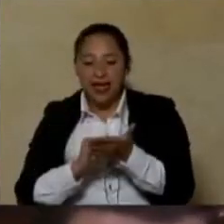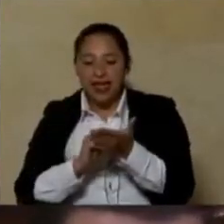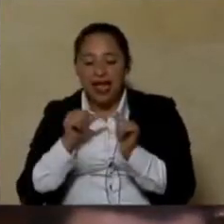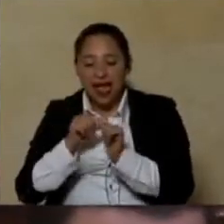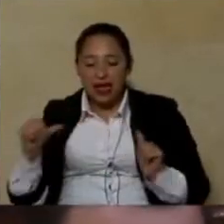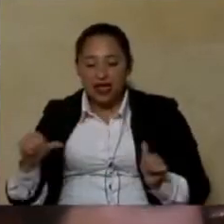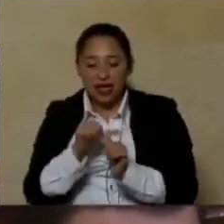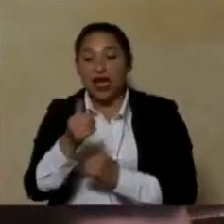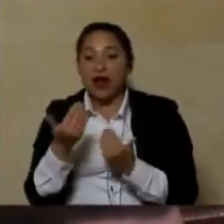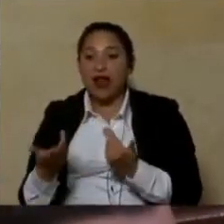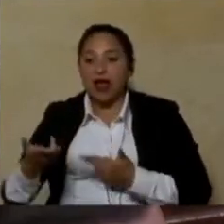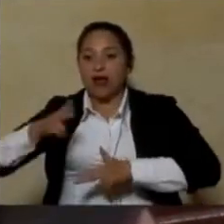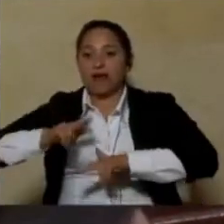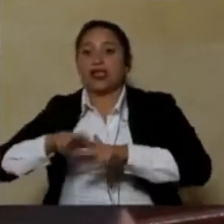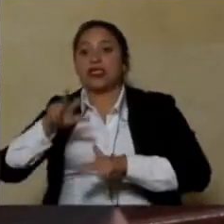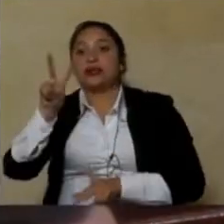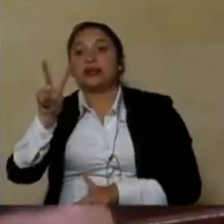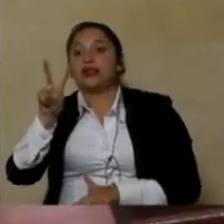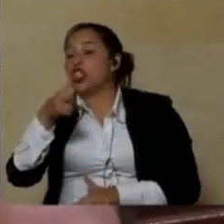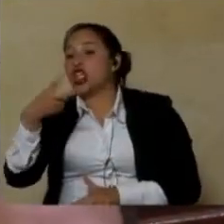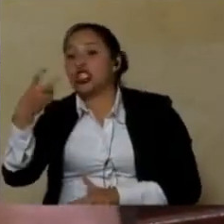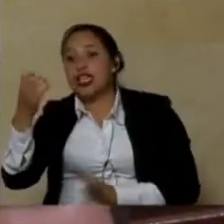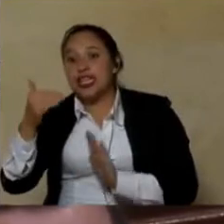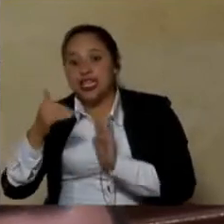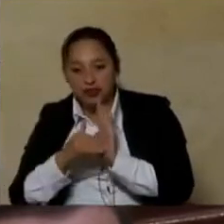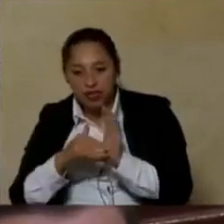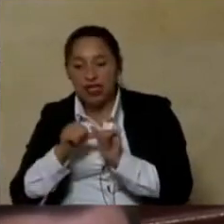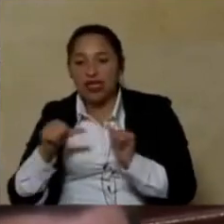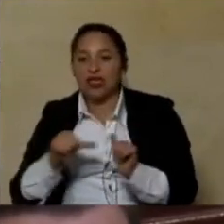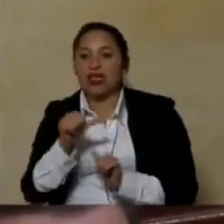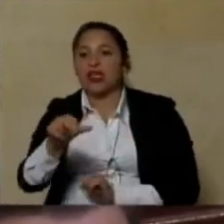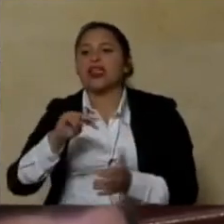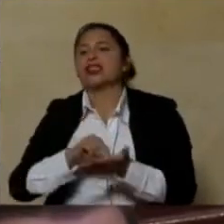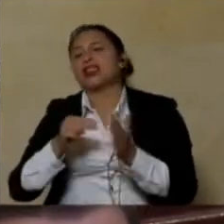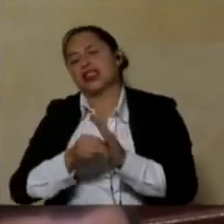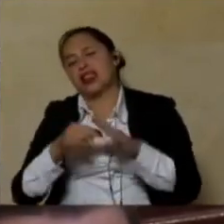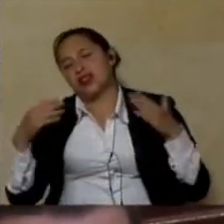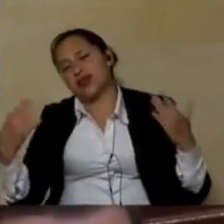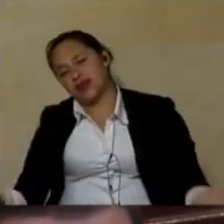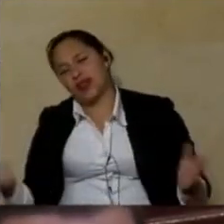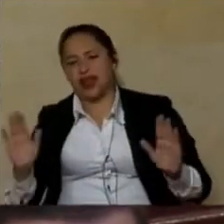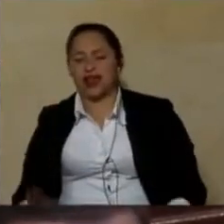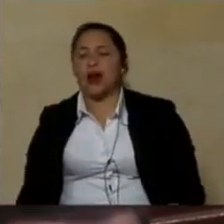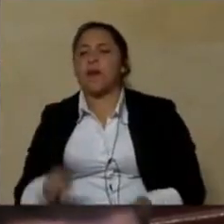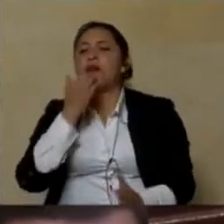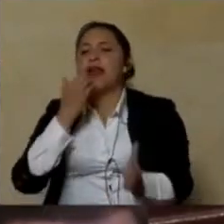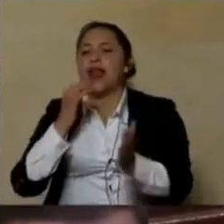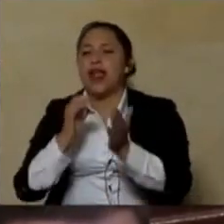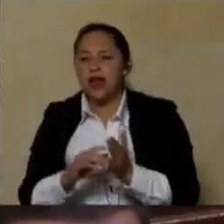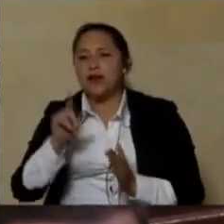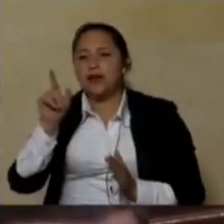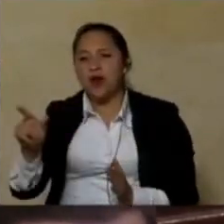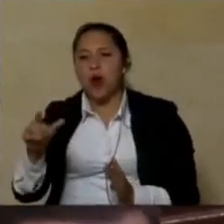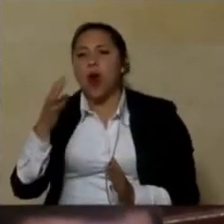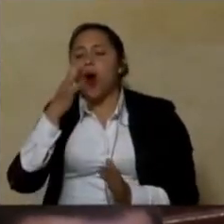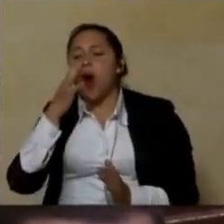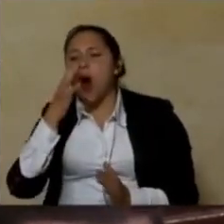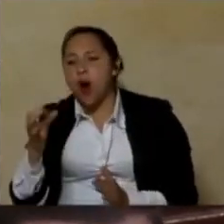Y lo dije en comisión primera, es como poner a Garavito a diseñar la política de seguridad de un jardín